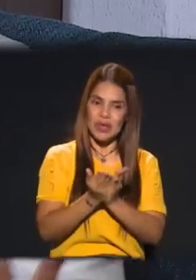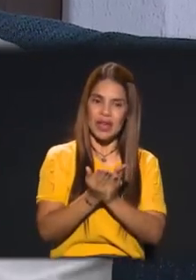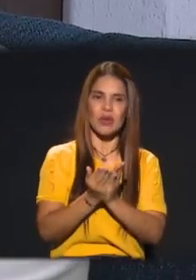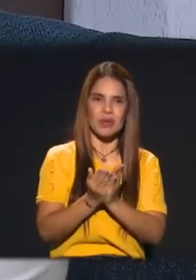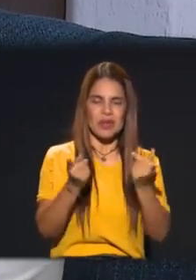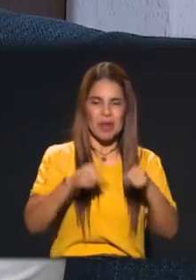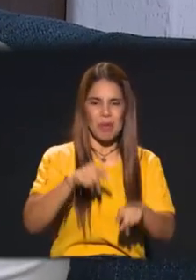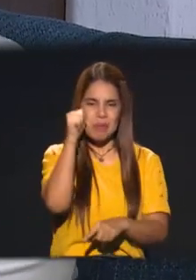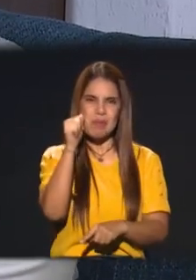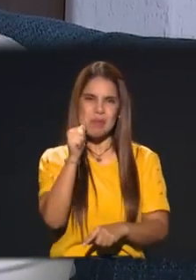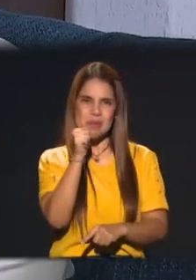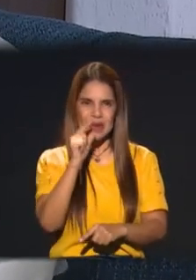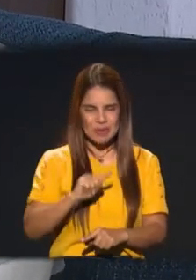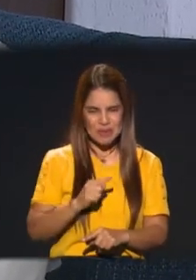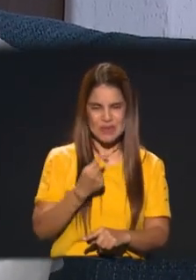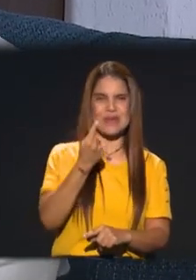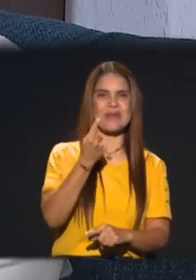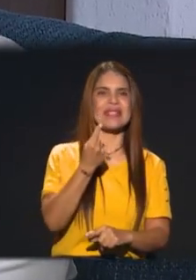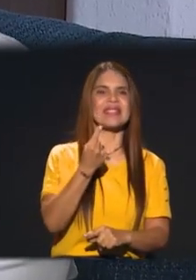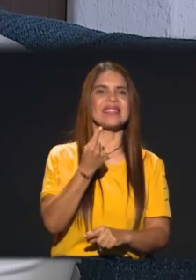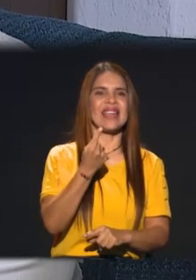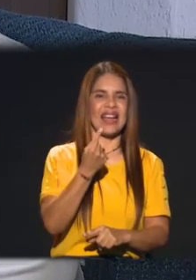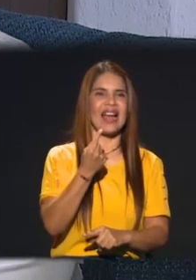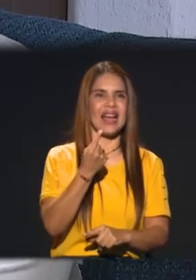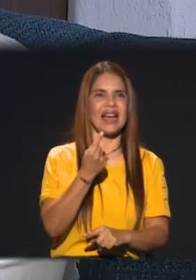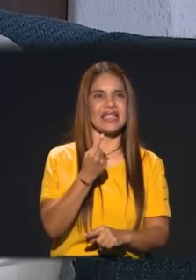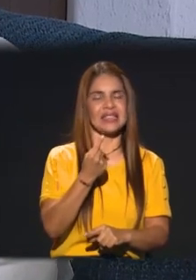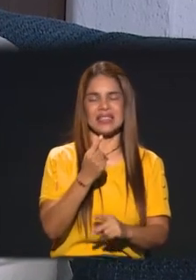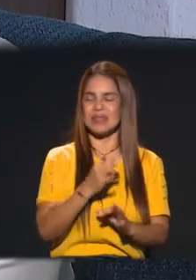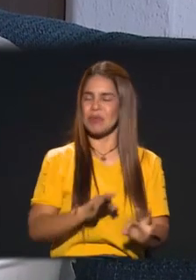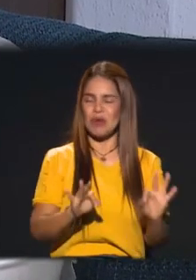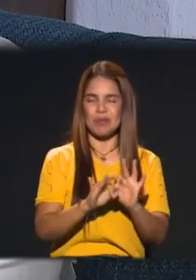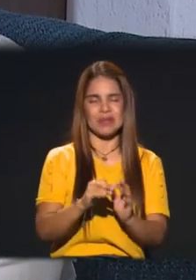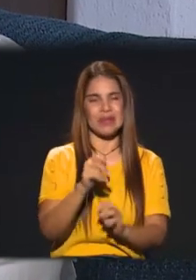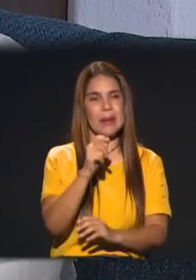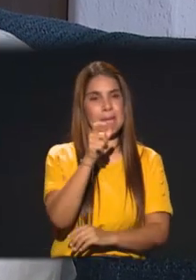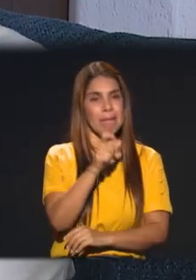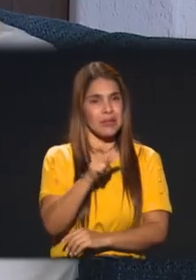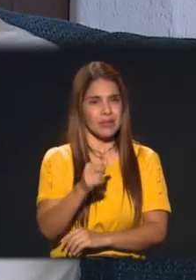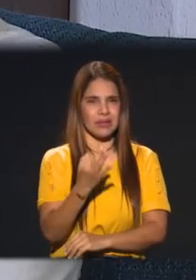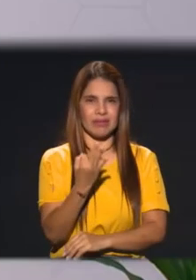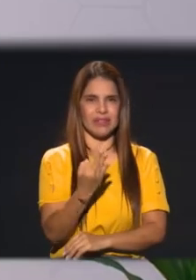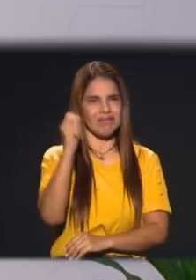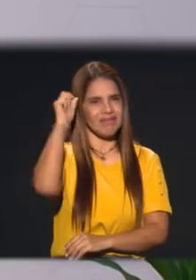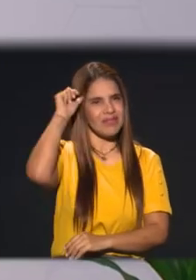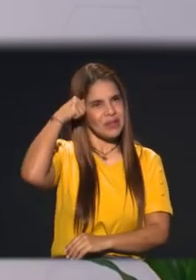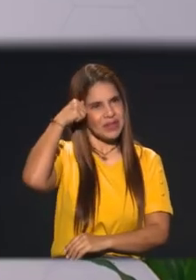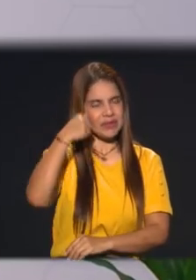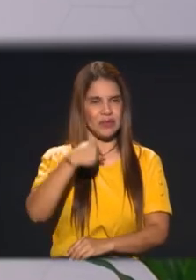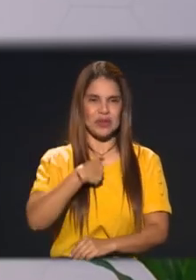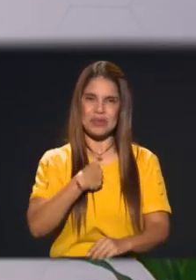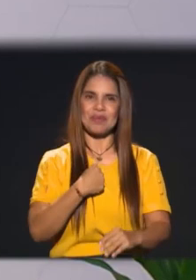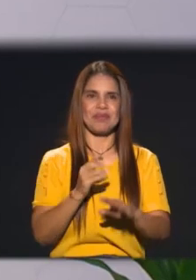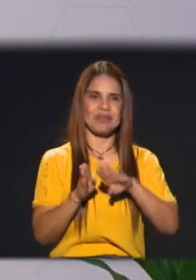más comprensiva del mundo. Creo que esos tres profesores han marcado mi vida. Bueno, primero que todo un saludo